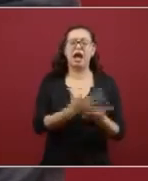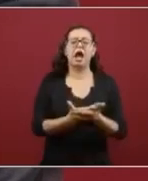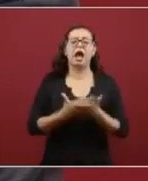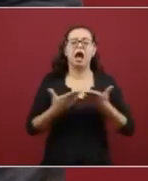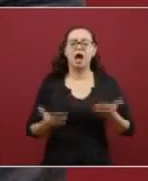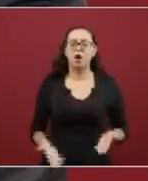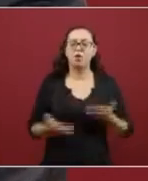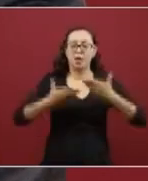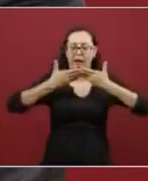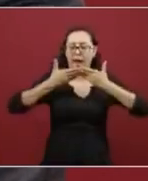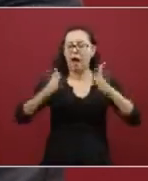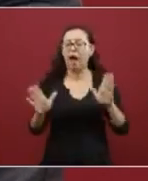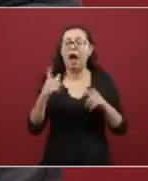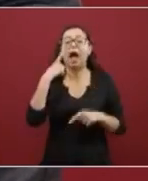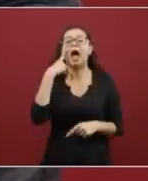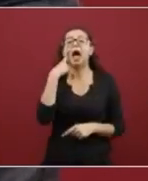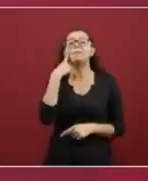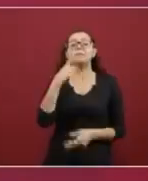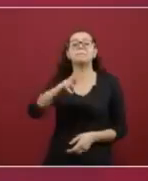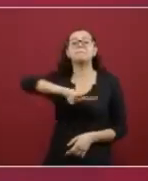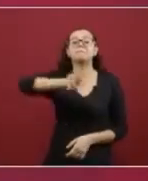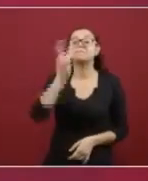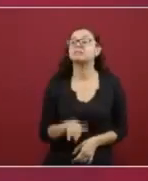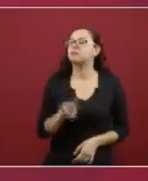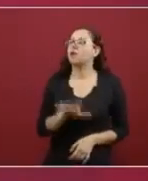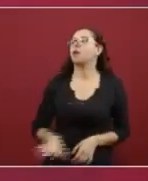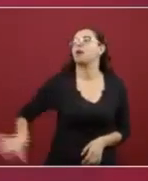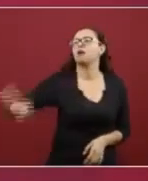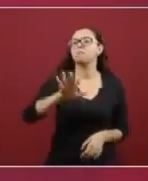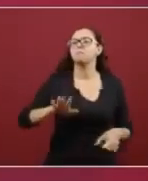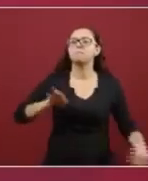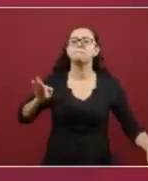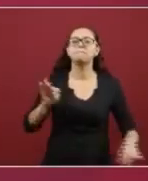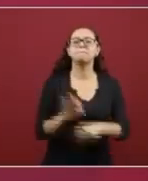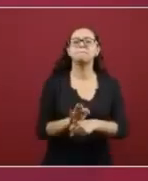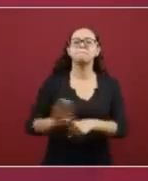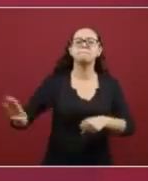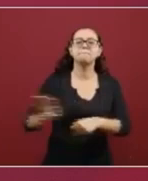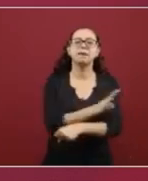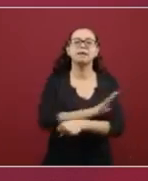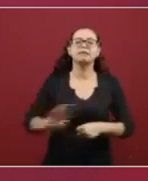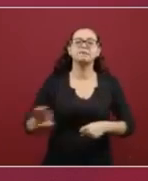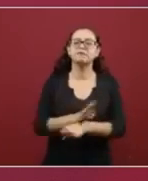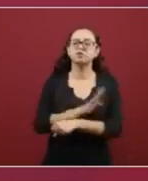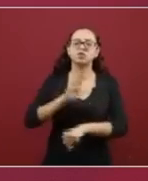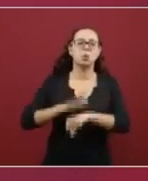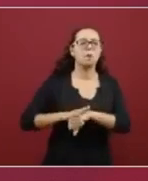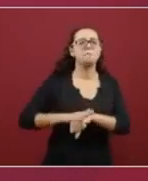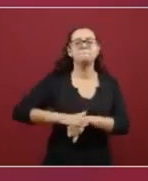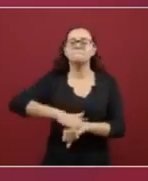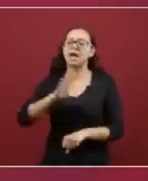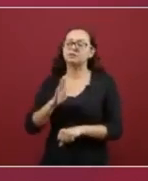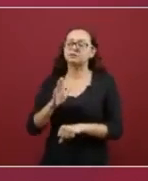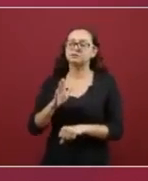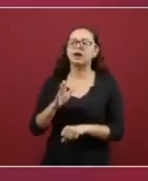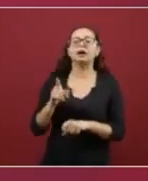que más conviene al interés general, al interés de la nación.